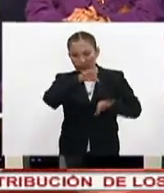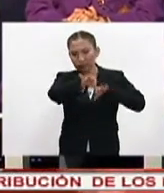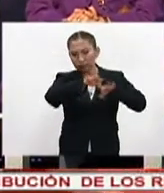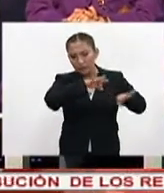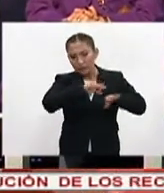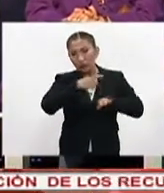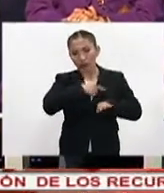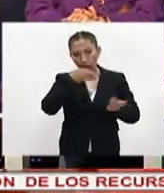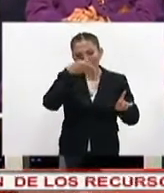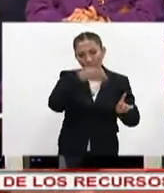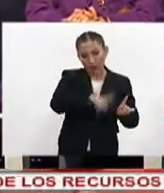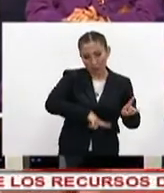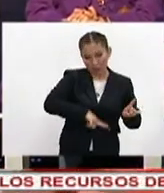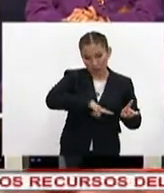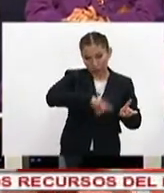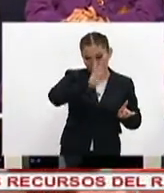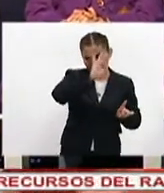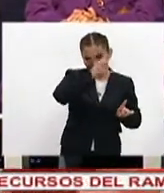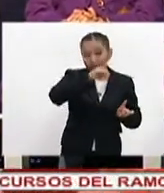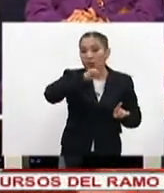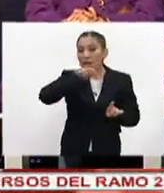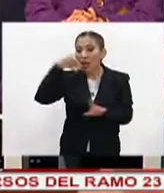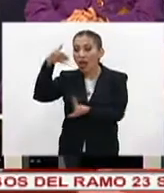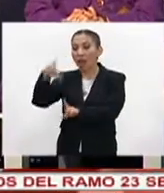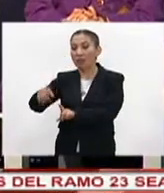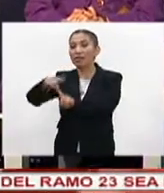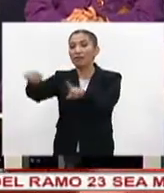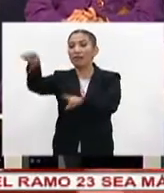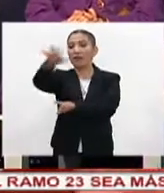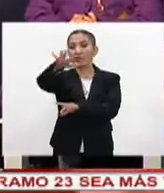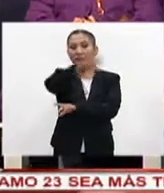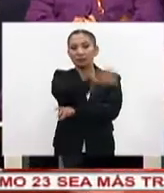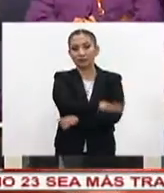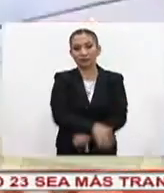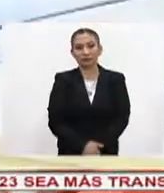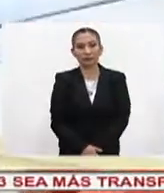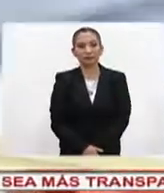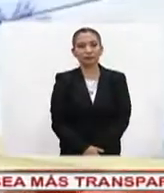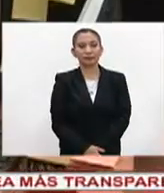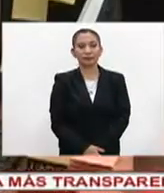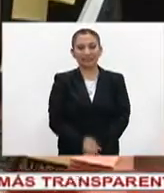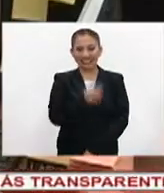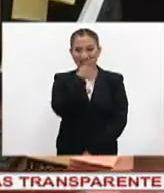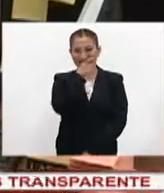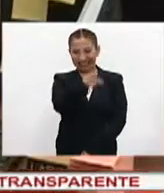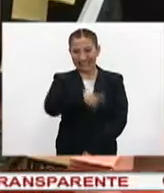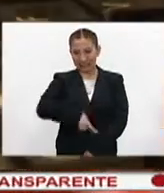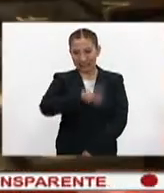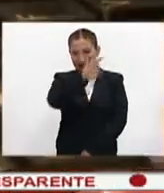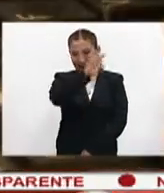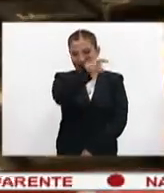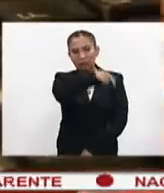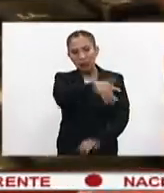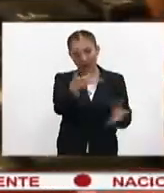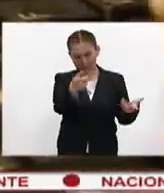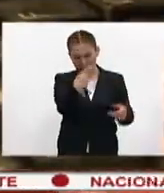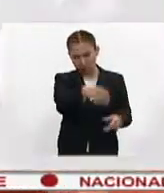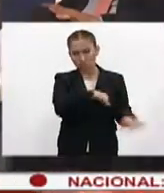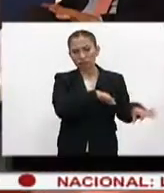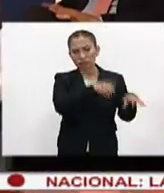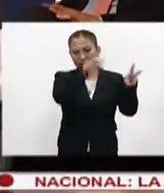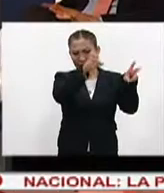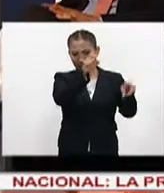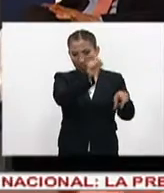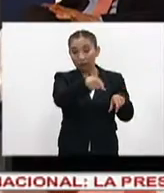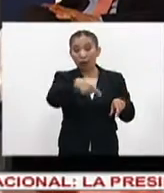trabajando no tan solo con el gobierno central, sino también en diferentes sectores. Dijo que el gobierno federal ha hecho su tarea en esta